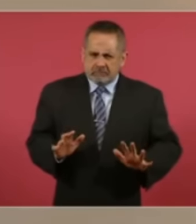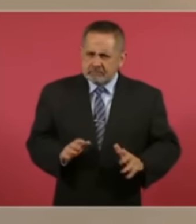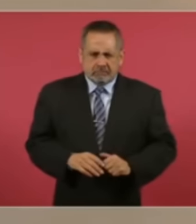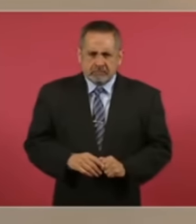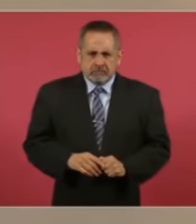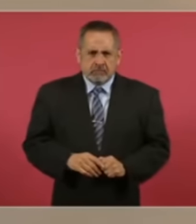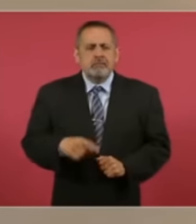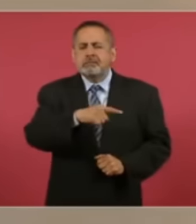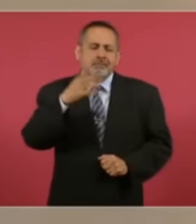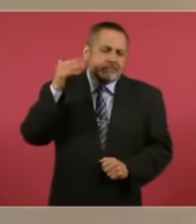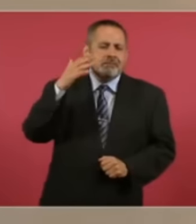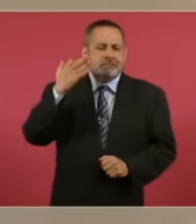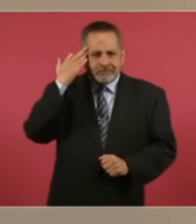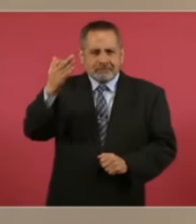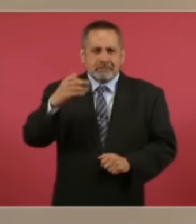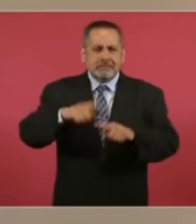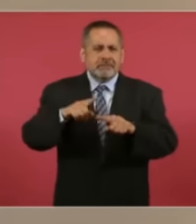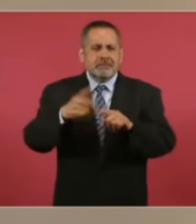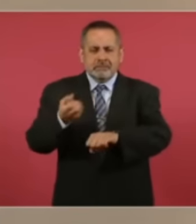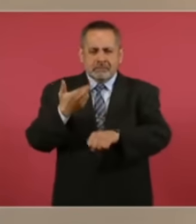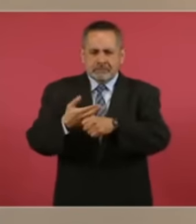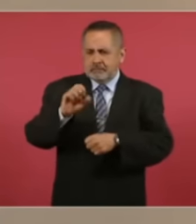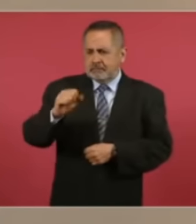¿Quién era secretario de Hacienda? Antonio Ortiz Mena.